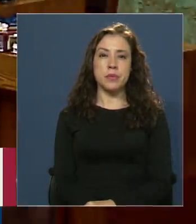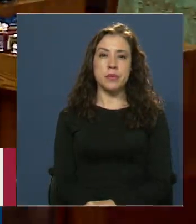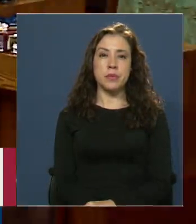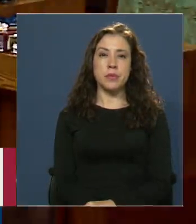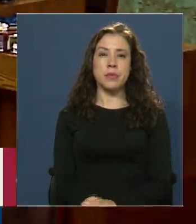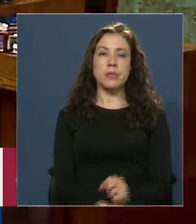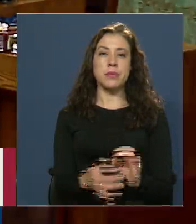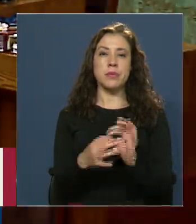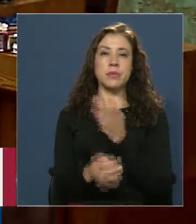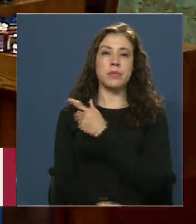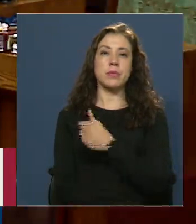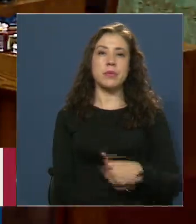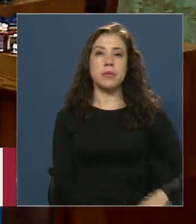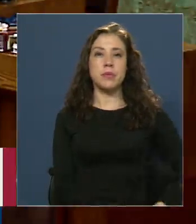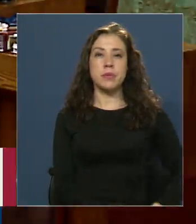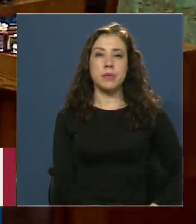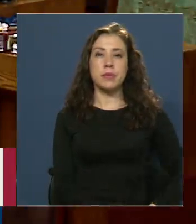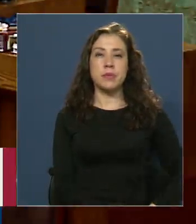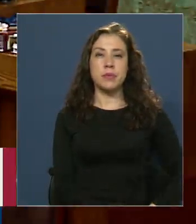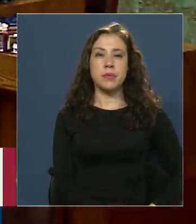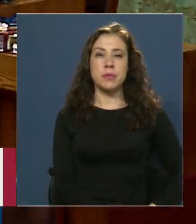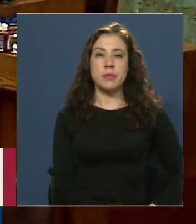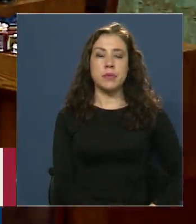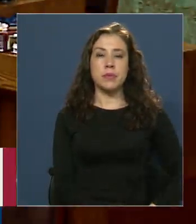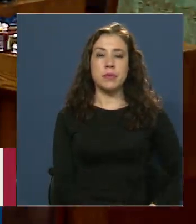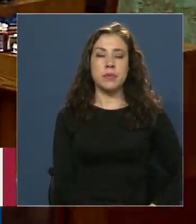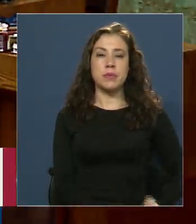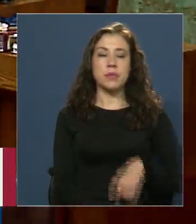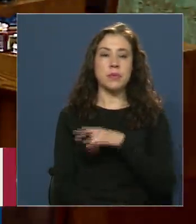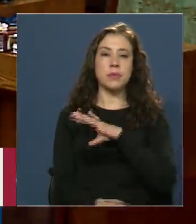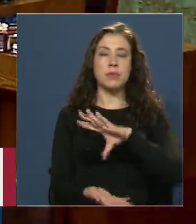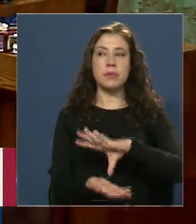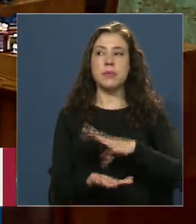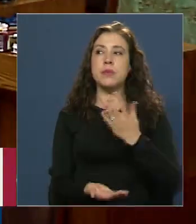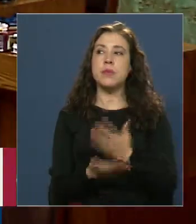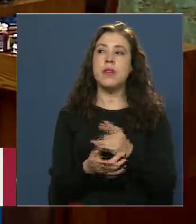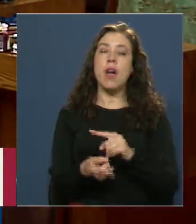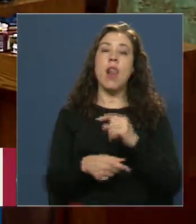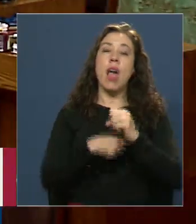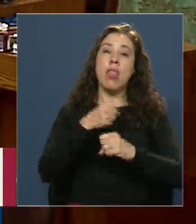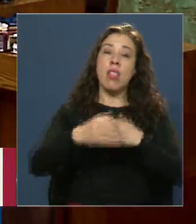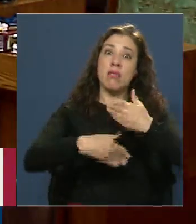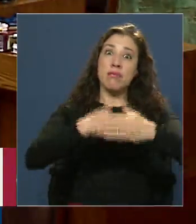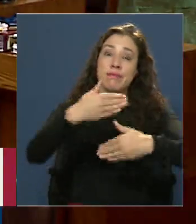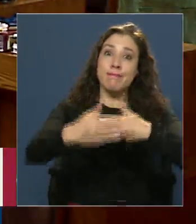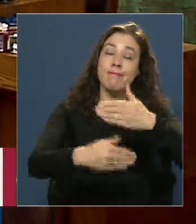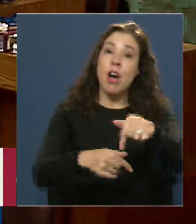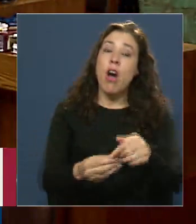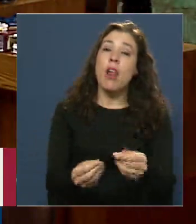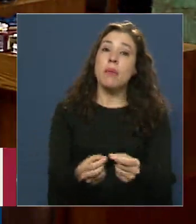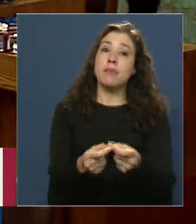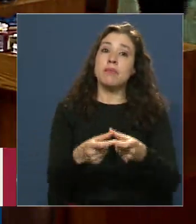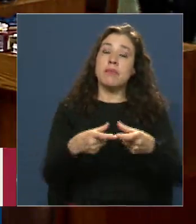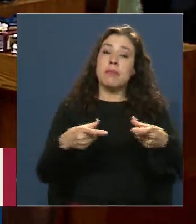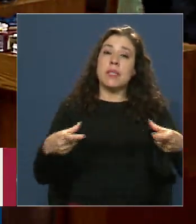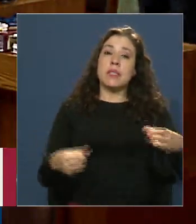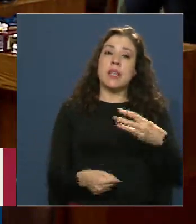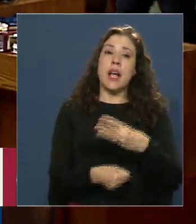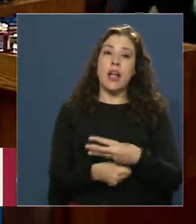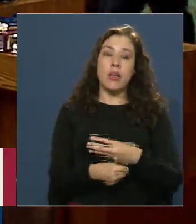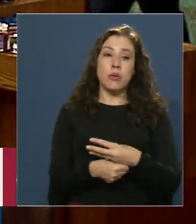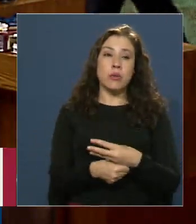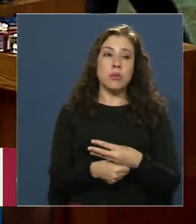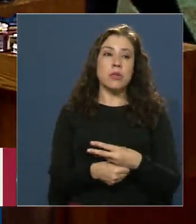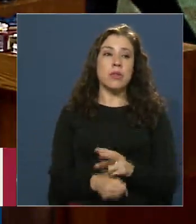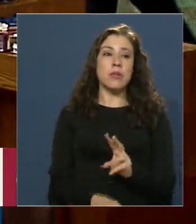Gracias, Presidenta. Sin duda, Chile es un país que se encuentra envejeciendo. La población de adultos mayores ha aumentado de tal forma que en